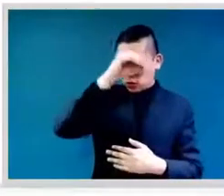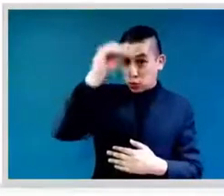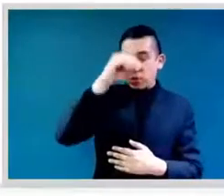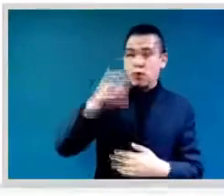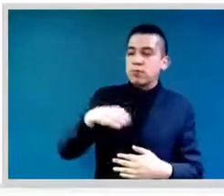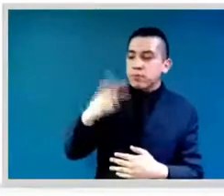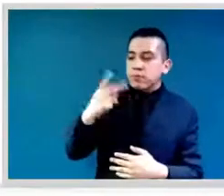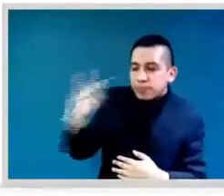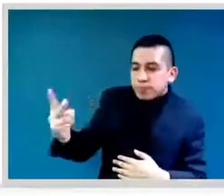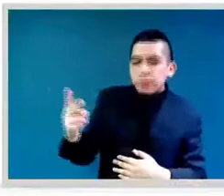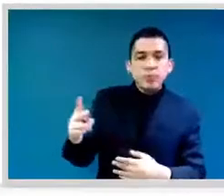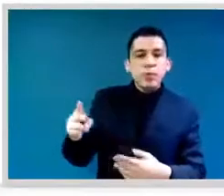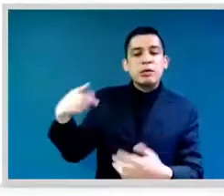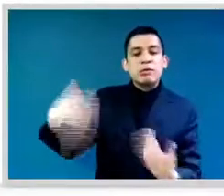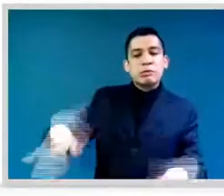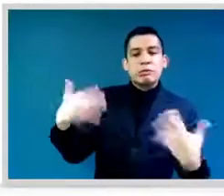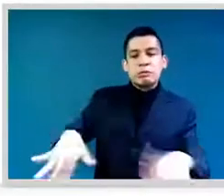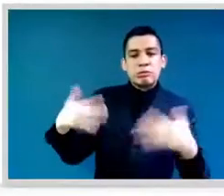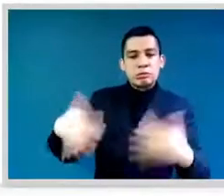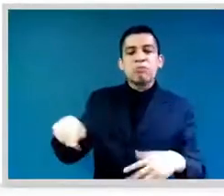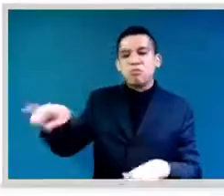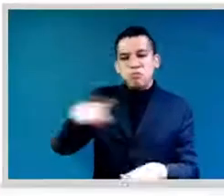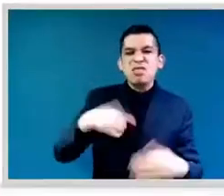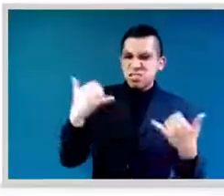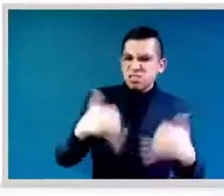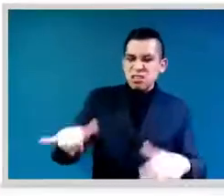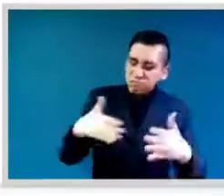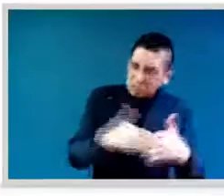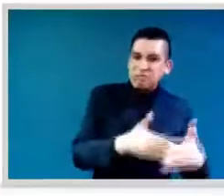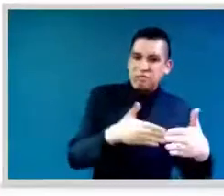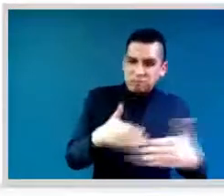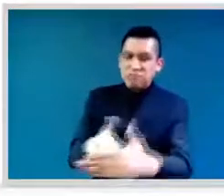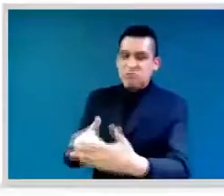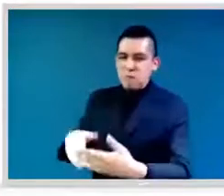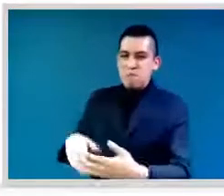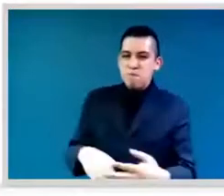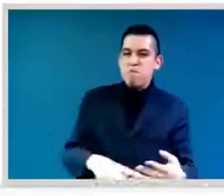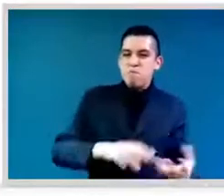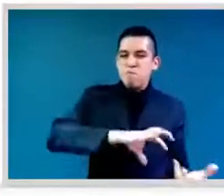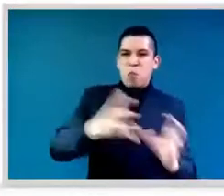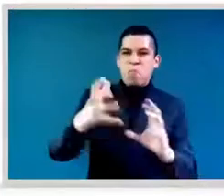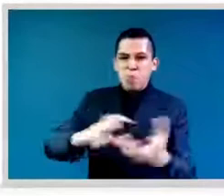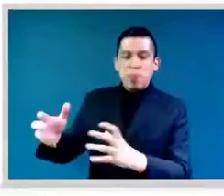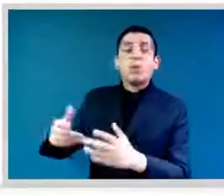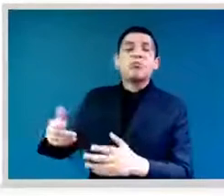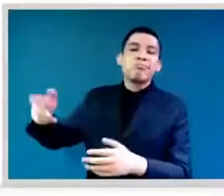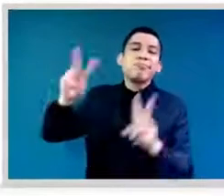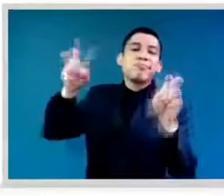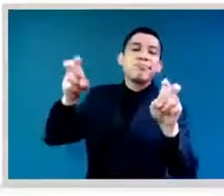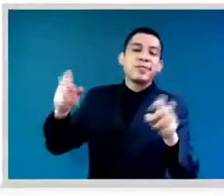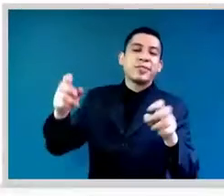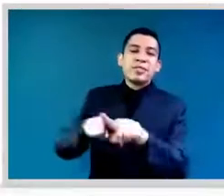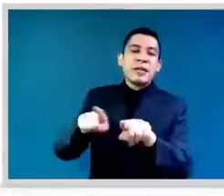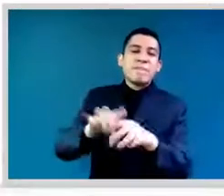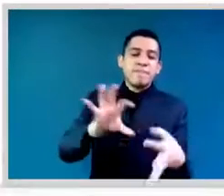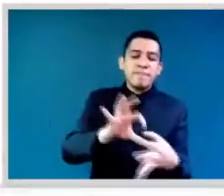es que seguimos teniendo que cargar con los roles tradicionales de las vidas tradicionales donde las mujeres